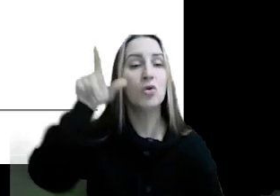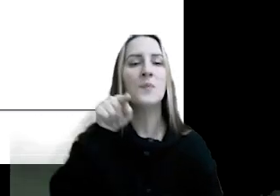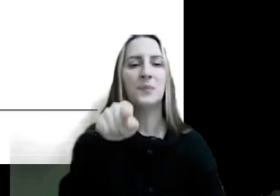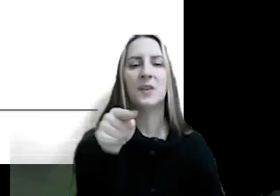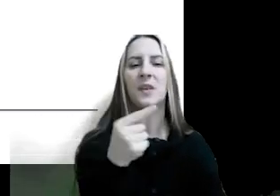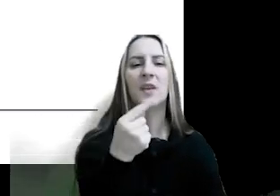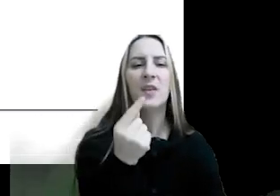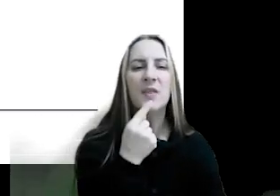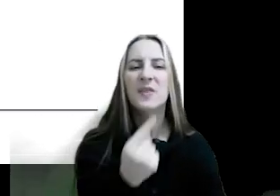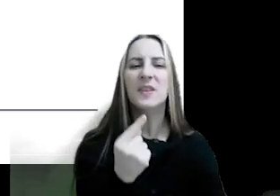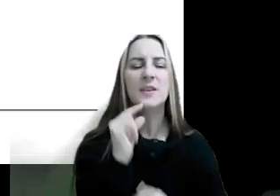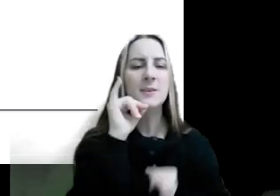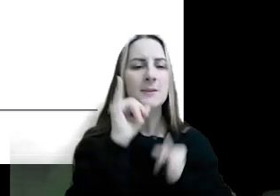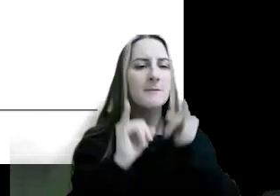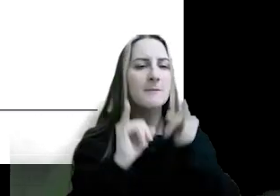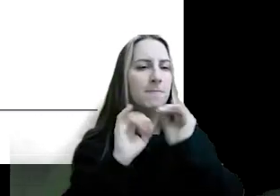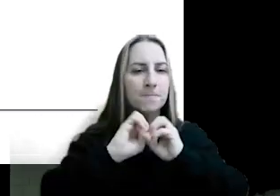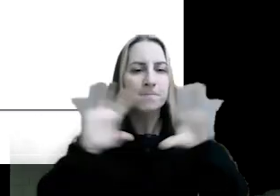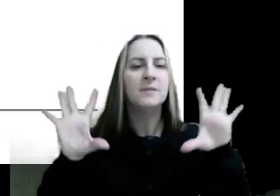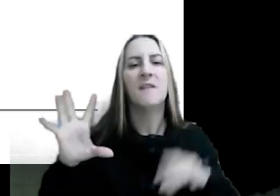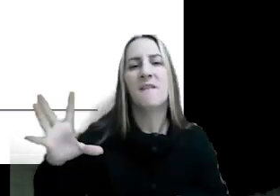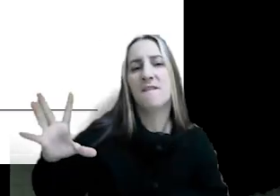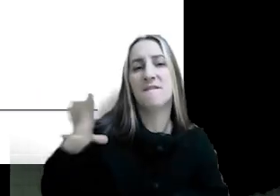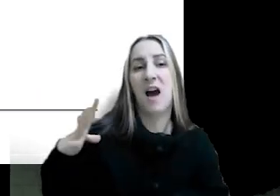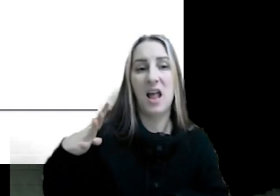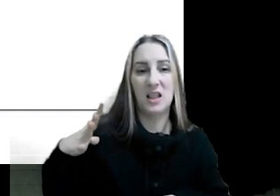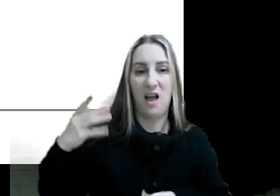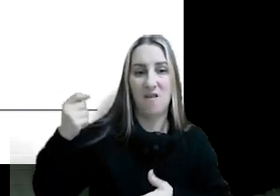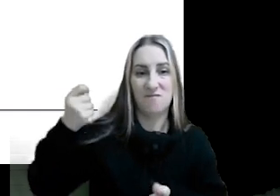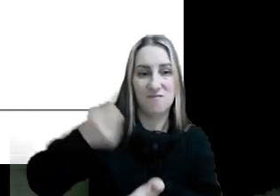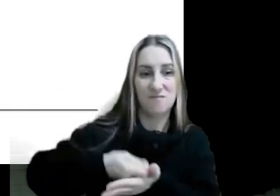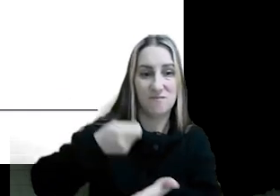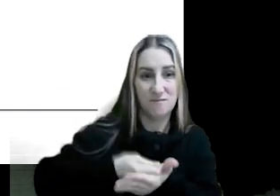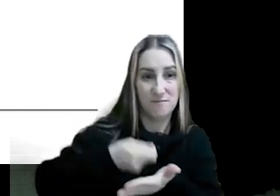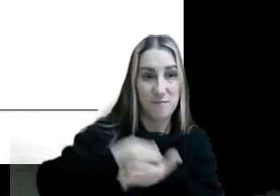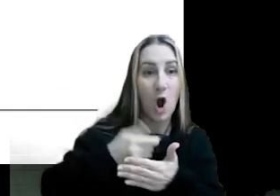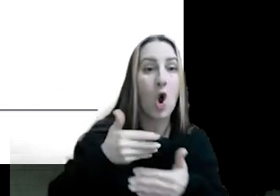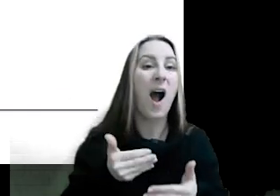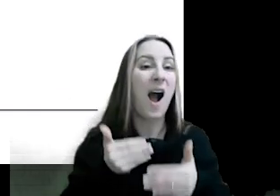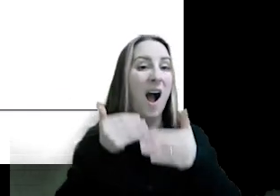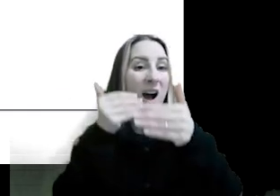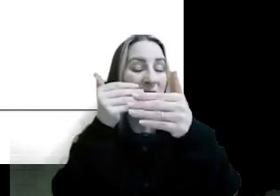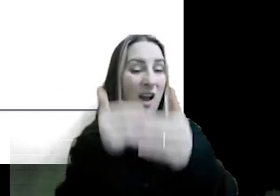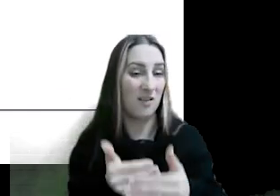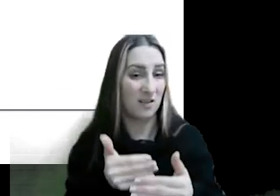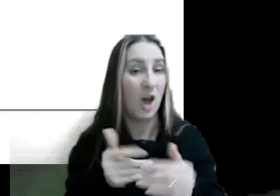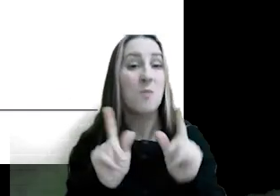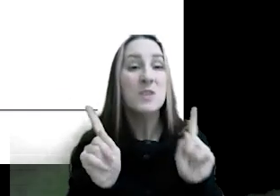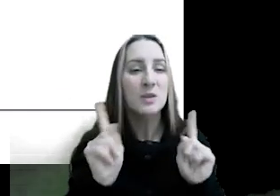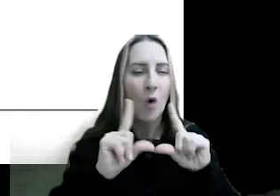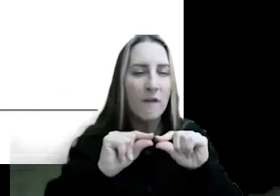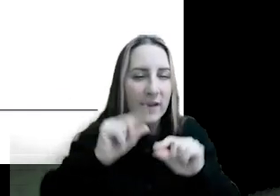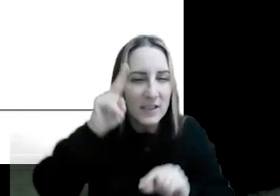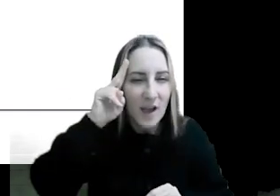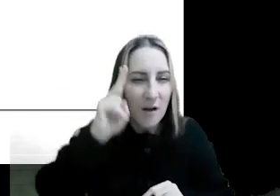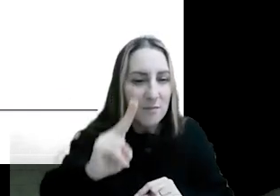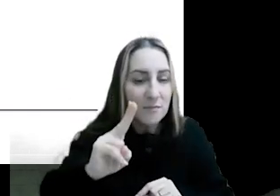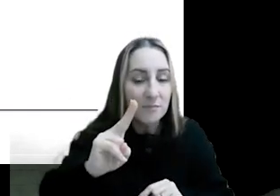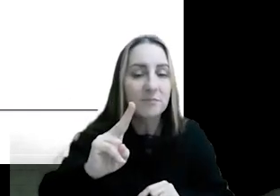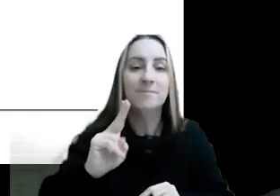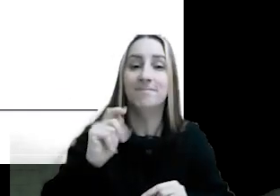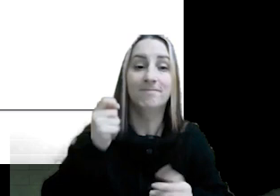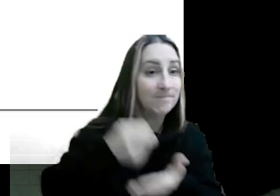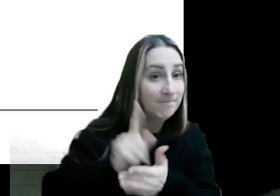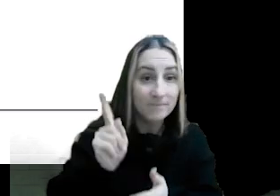expresamente dispone que la falta de ingreso de ese pago adelantado en las fechas indicadas va a causar